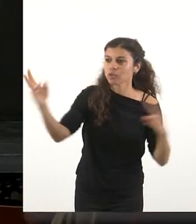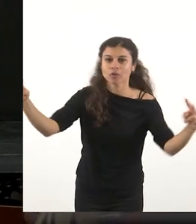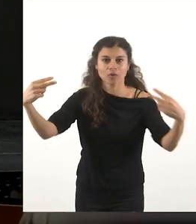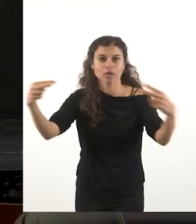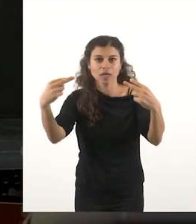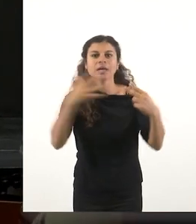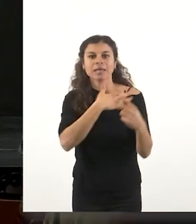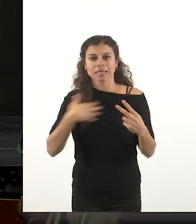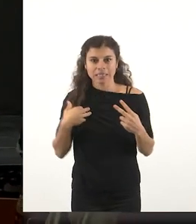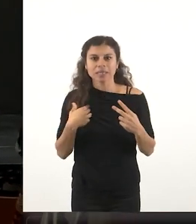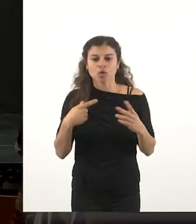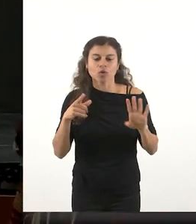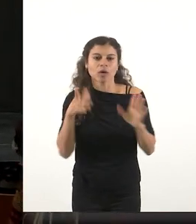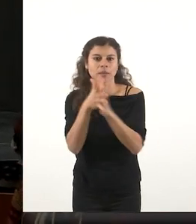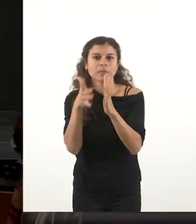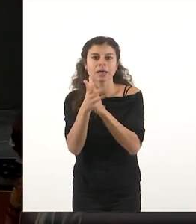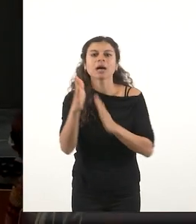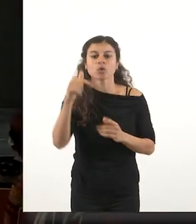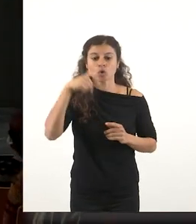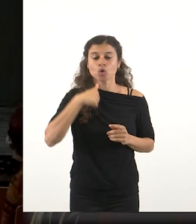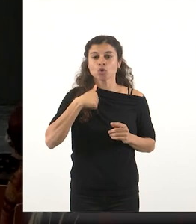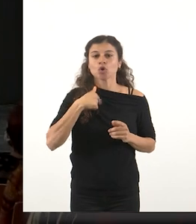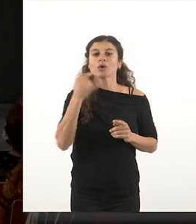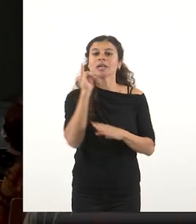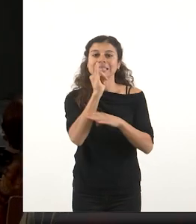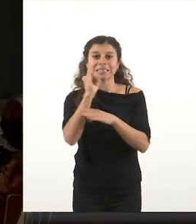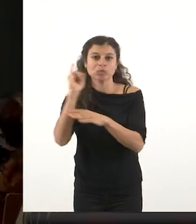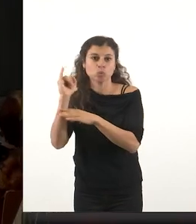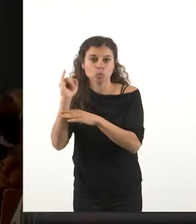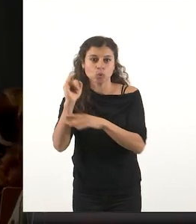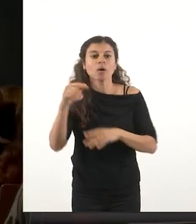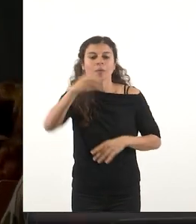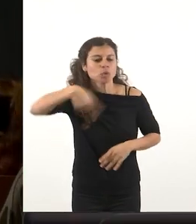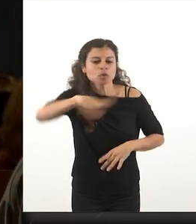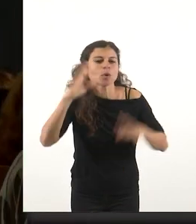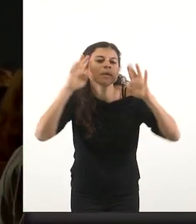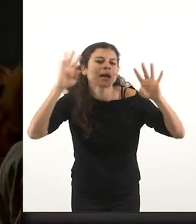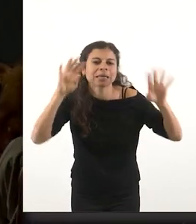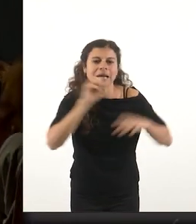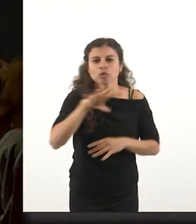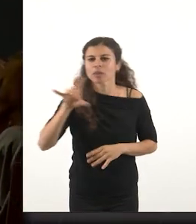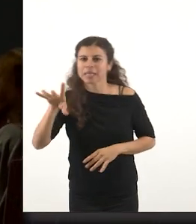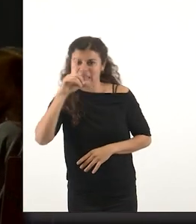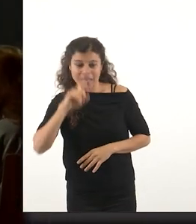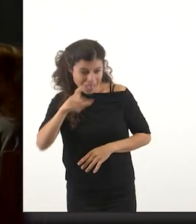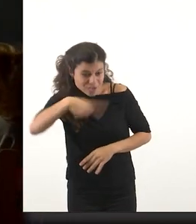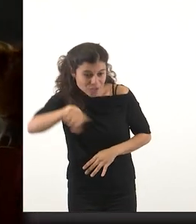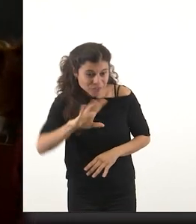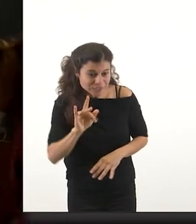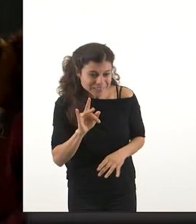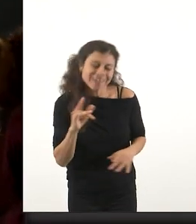todo el instituto, menores de 18, paro la obra en esta escena. ¿Lo puedo hacer? ¿Os puedo tratar como que tengáis 14 y 15? Qué alegría, ¿verdad, hija? Alegría,